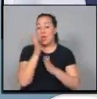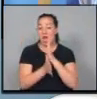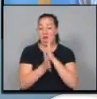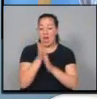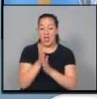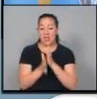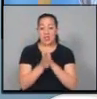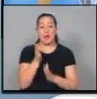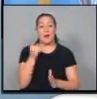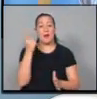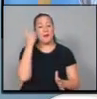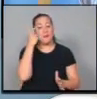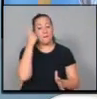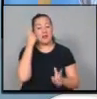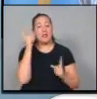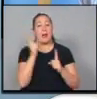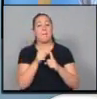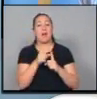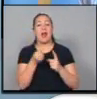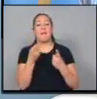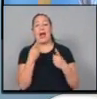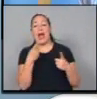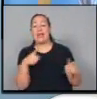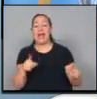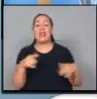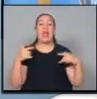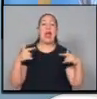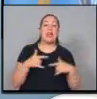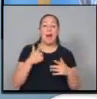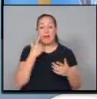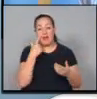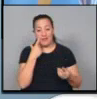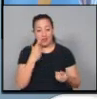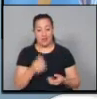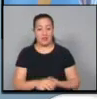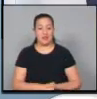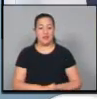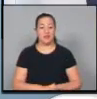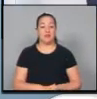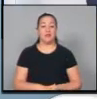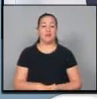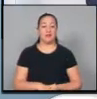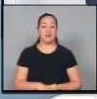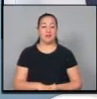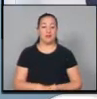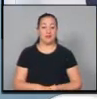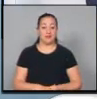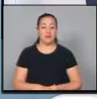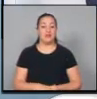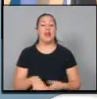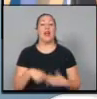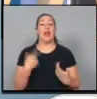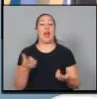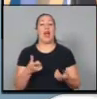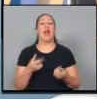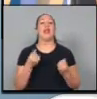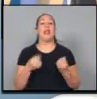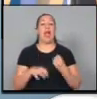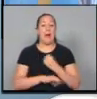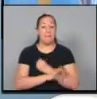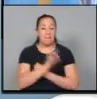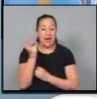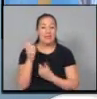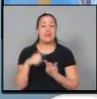Pensemos palabras para el rapero, Sí. Que va a improvisar. Amanecer, Canal 9. ¿No? ¿Qué más? Está bien. Bueno, ahora